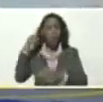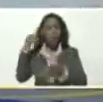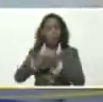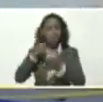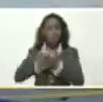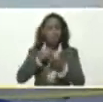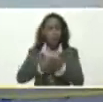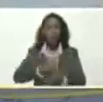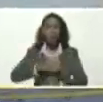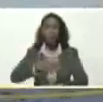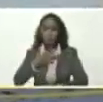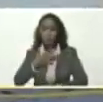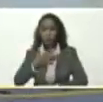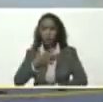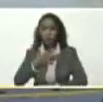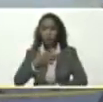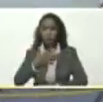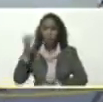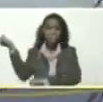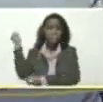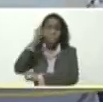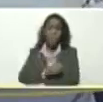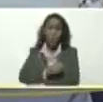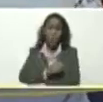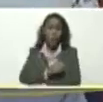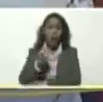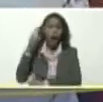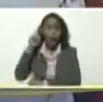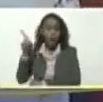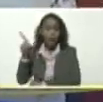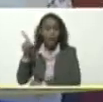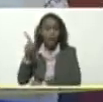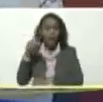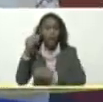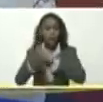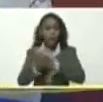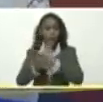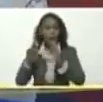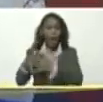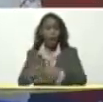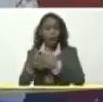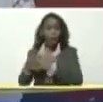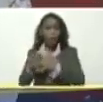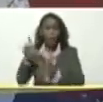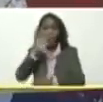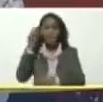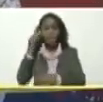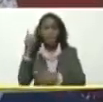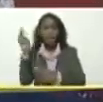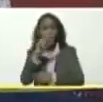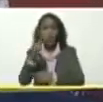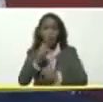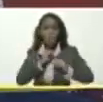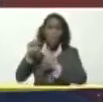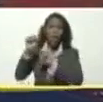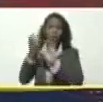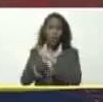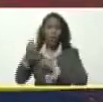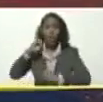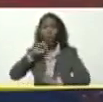que pudo vencer no solamente al imperialismo norteamericano y al colonialismo francés, sino que también durante toda su